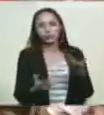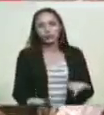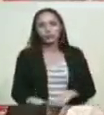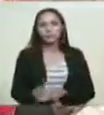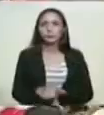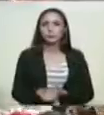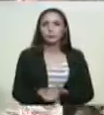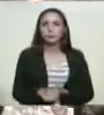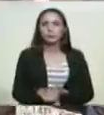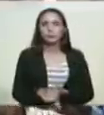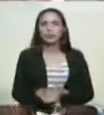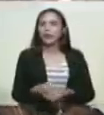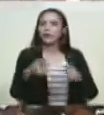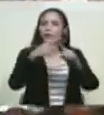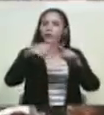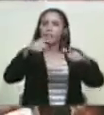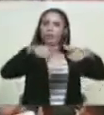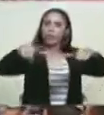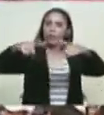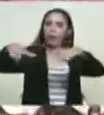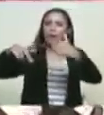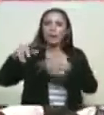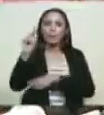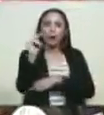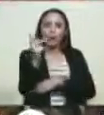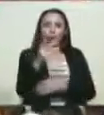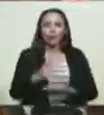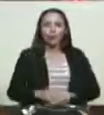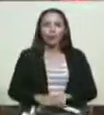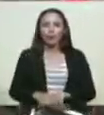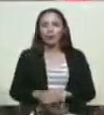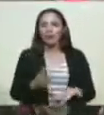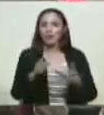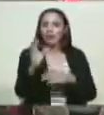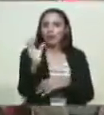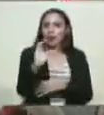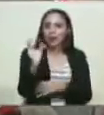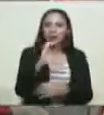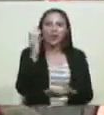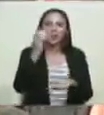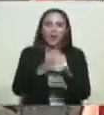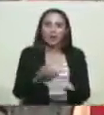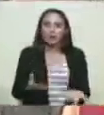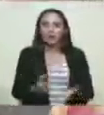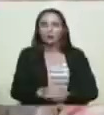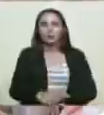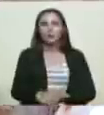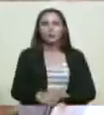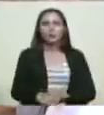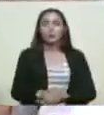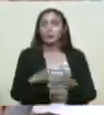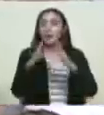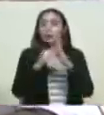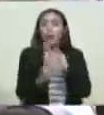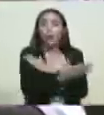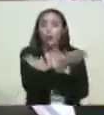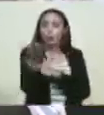compañero de Niño Jesús, de Vuelta a la Cruz. A todos los